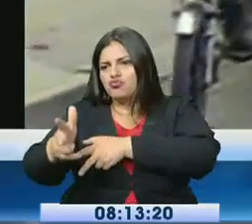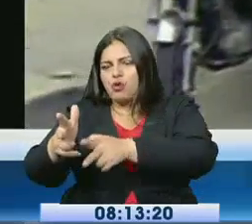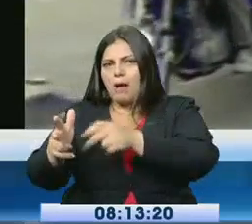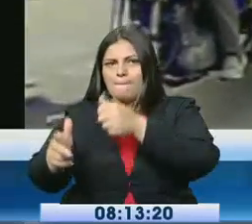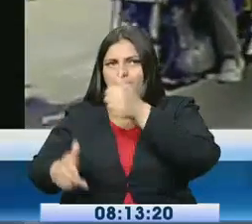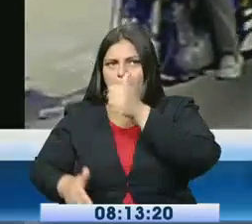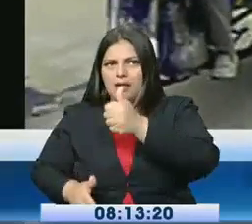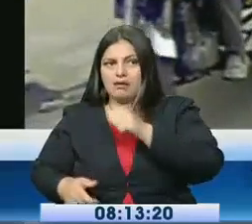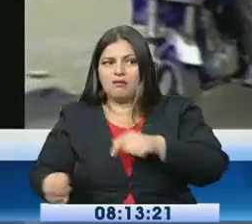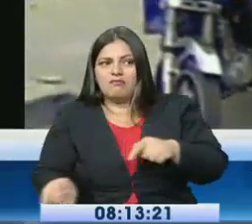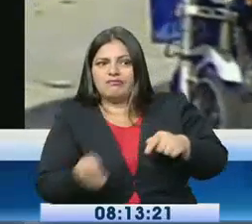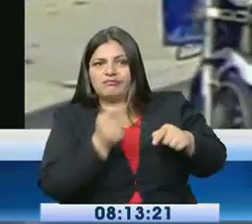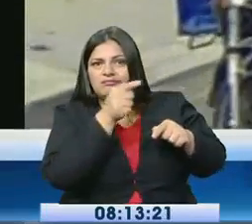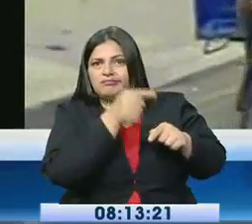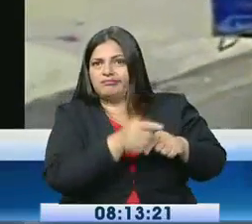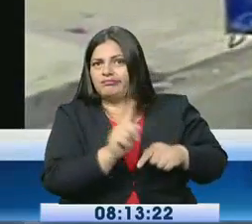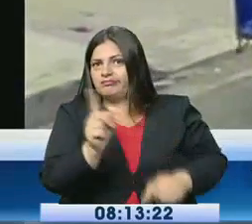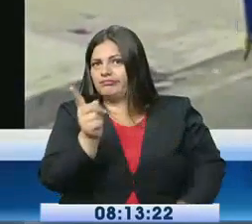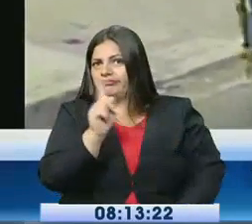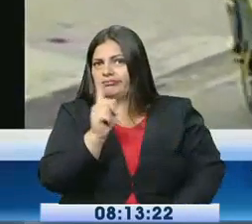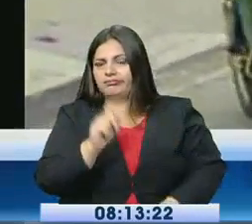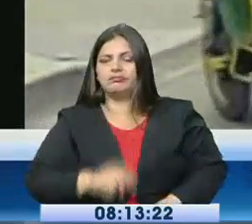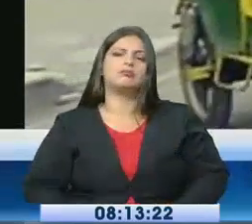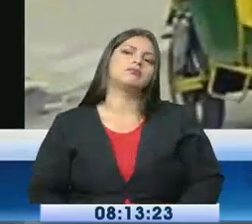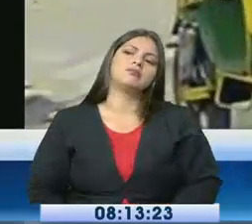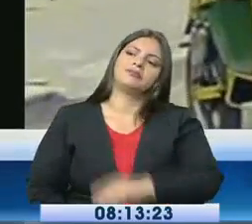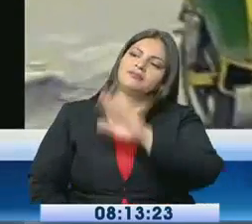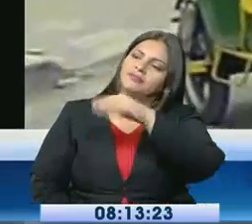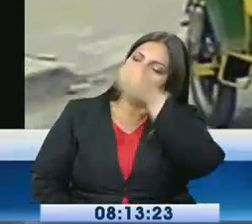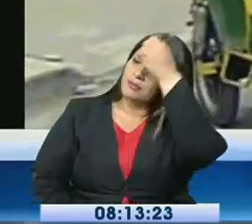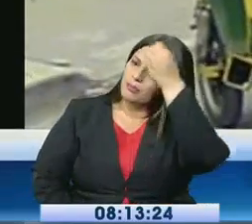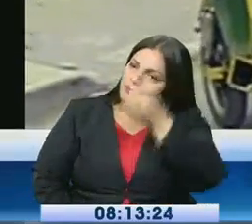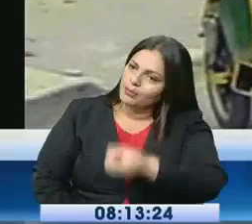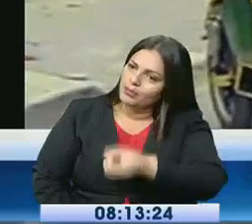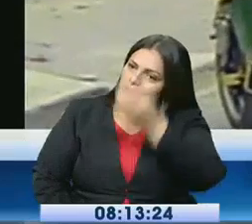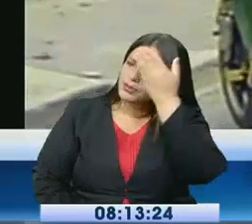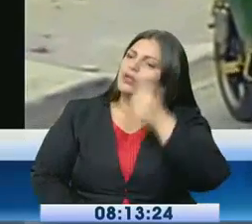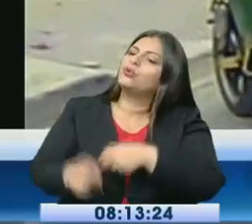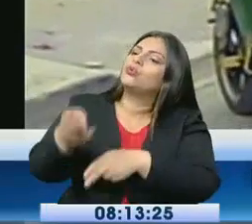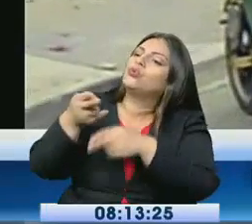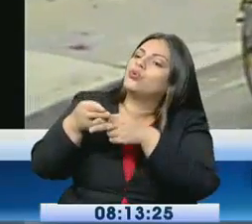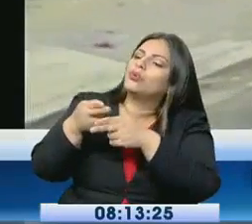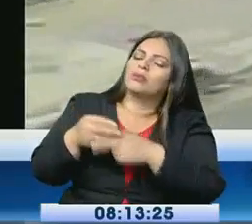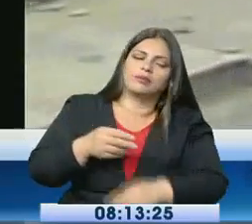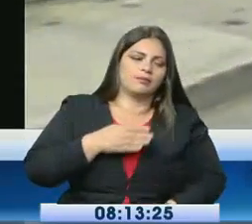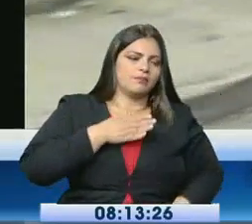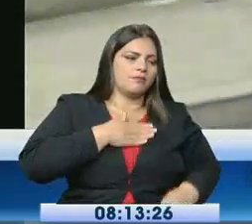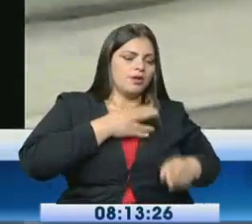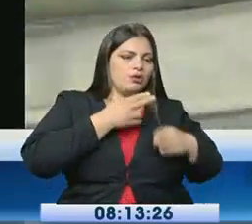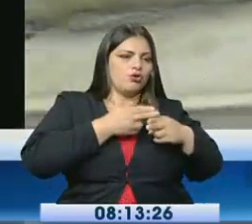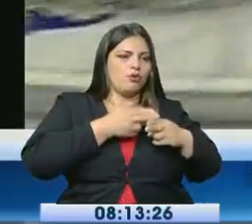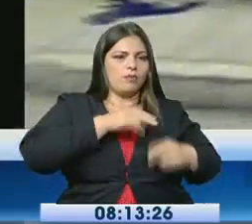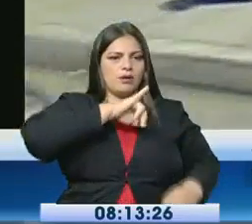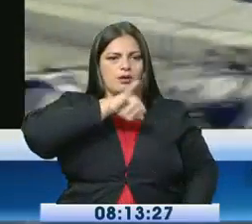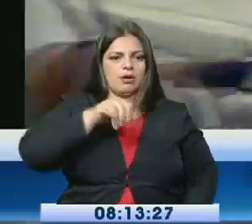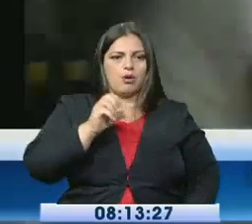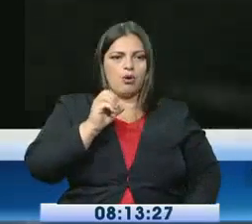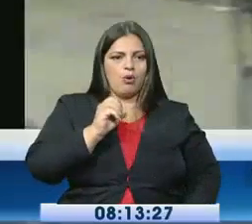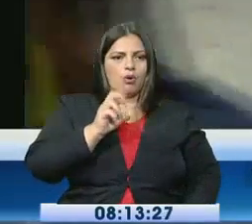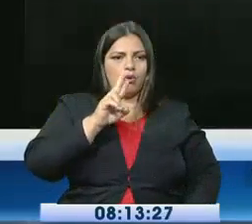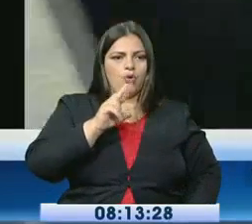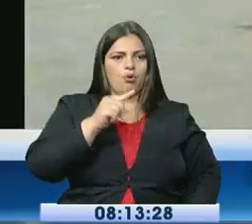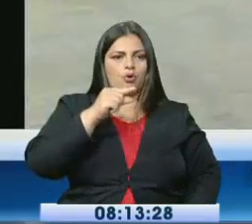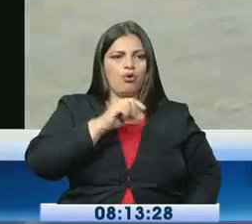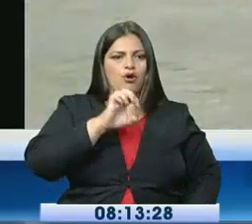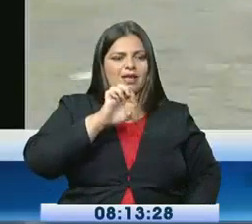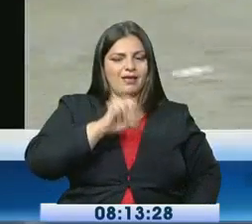uno de los conductores esta mañana. Buenos días, caballero. Recuérdeme su nombre. Jorge Hernández, presidente de la cooperativa Coctres de Tricimoto.